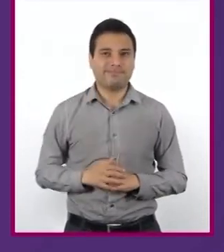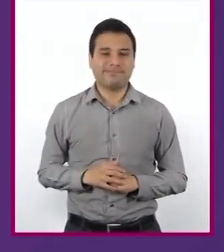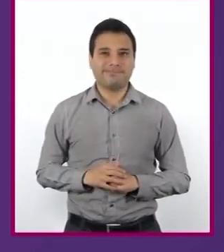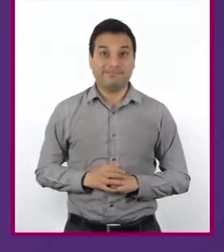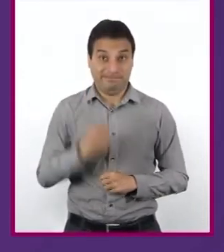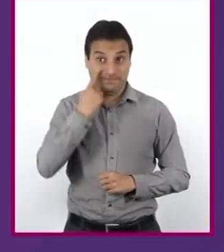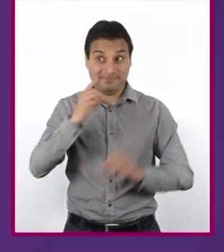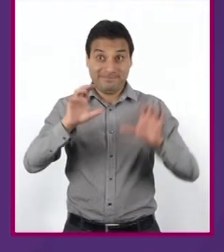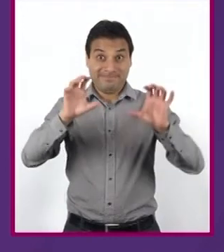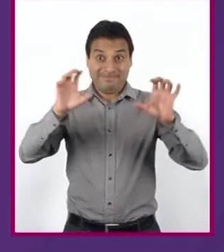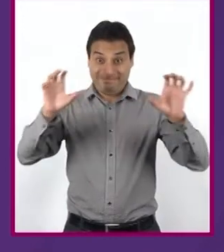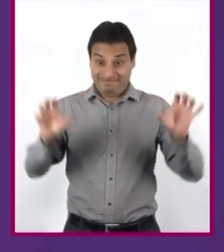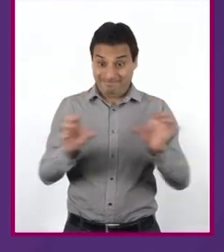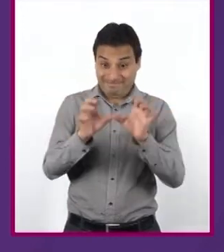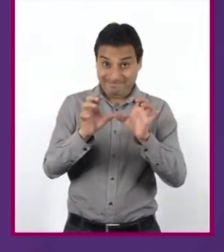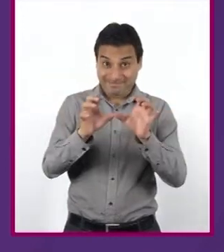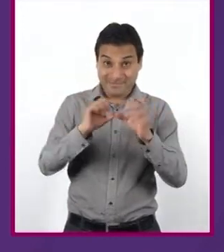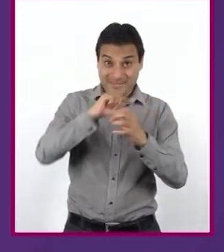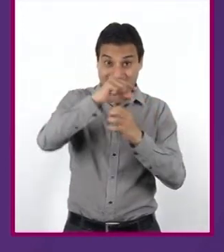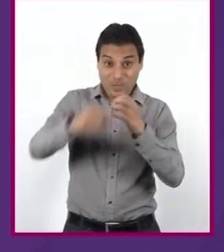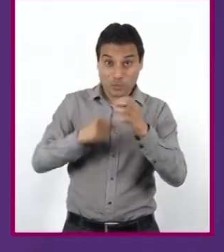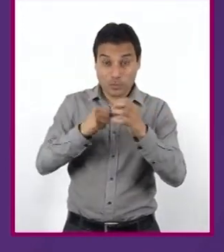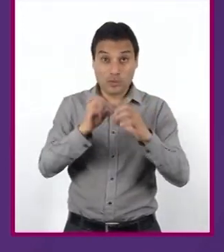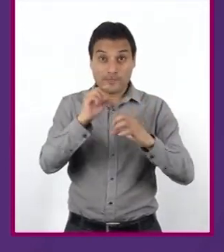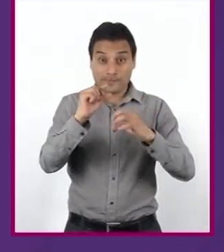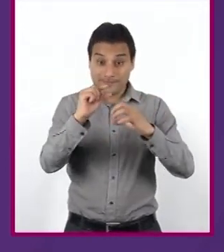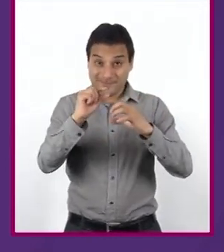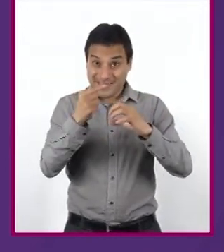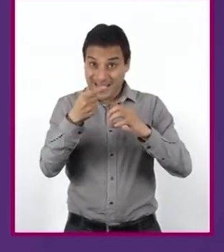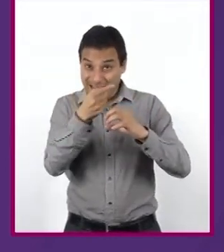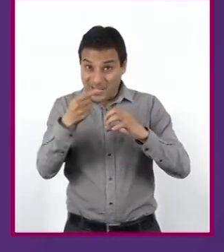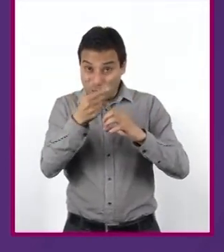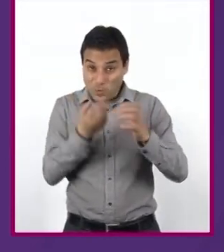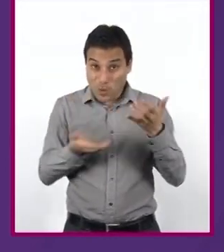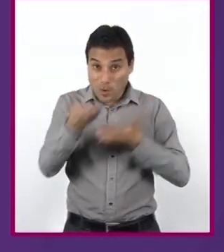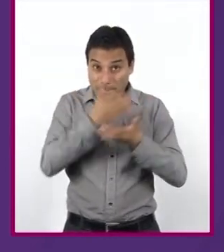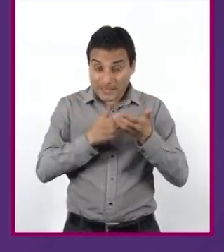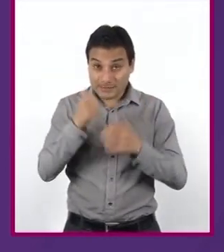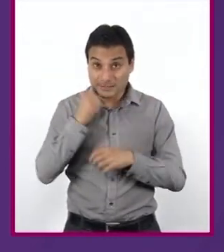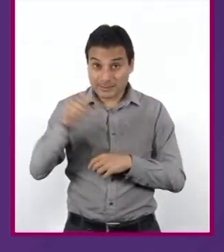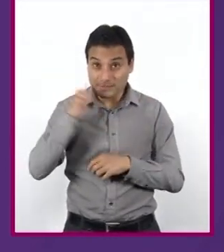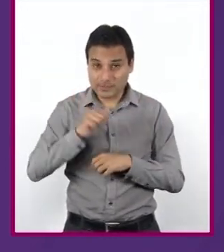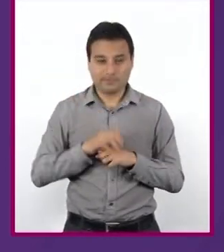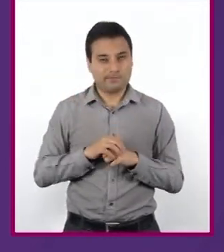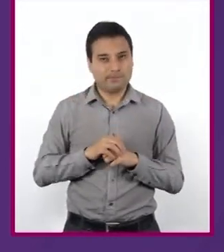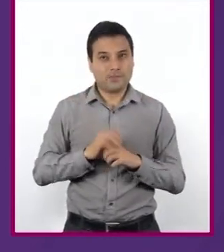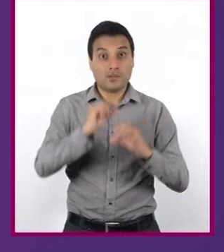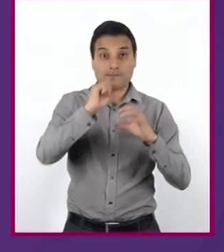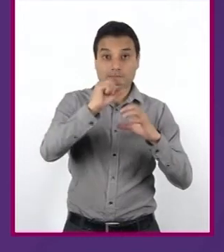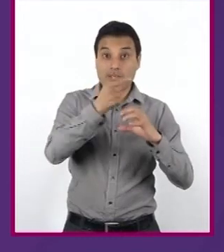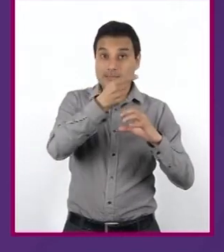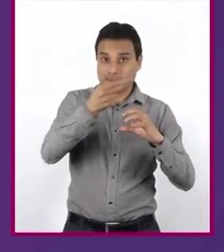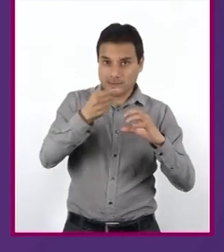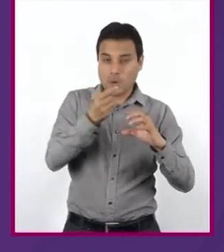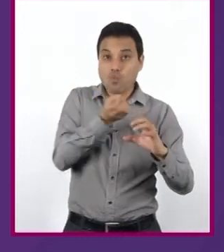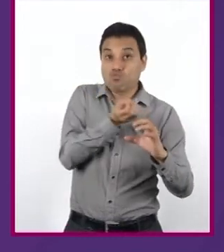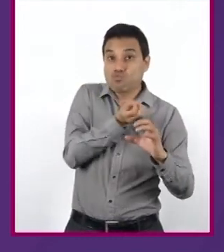Durante el choque, los átomos no siempre comparten electrones externos. A veces los ceden o los